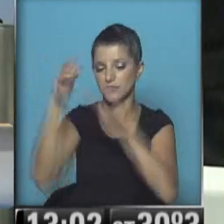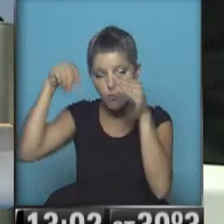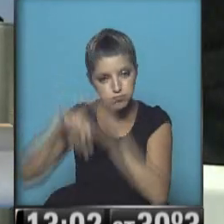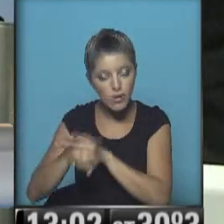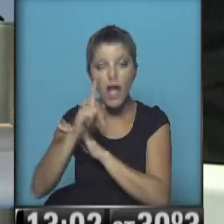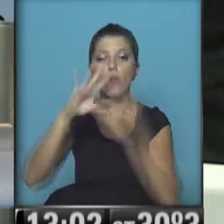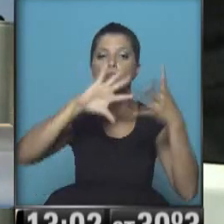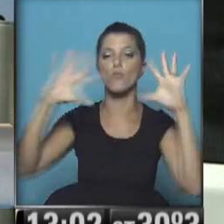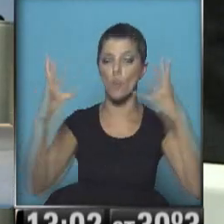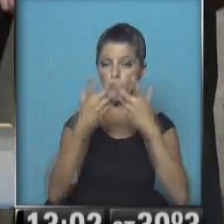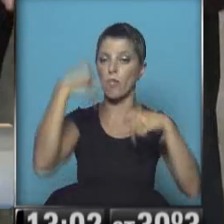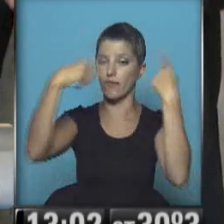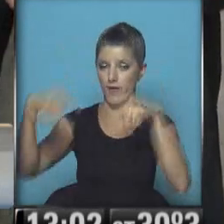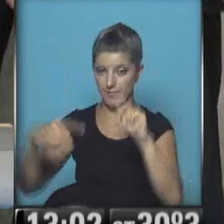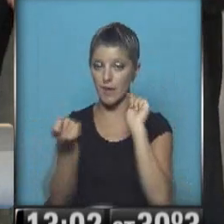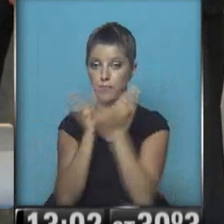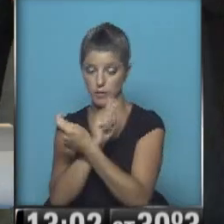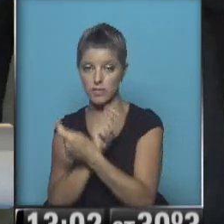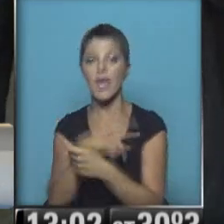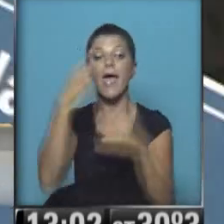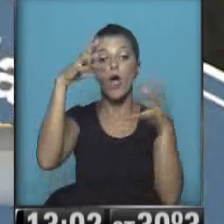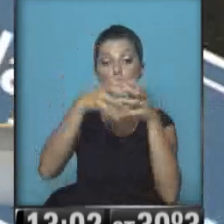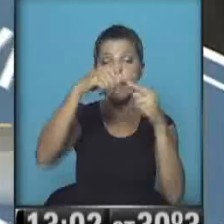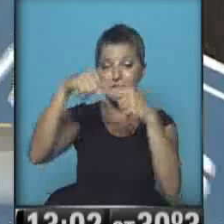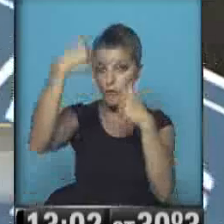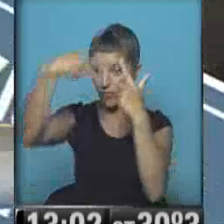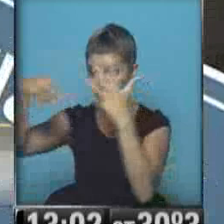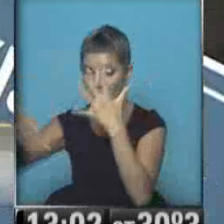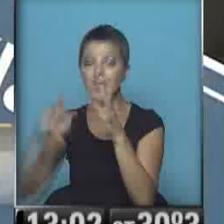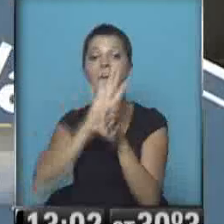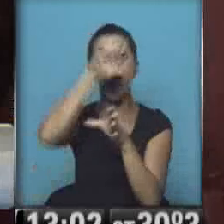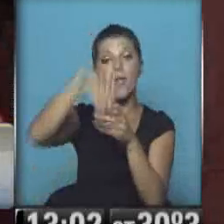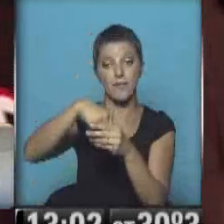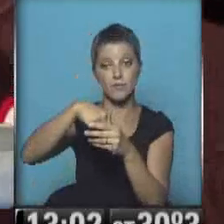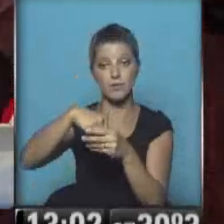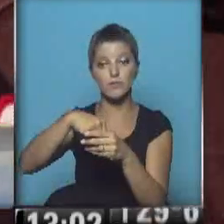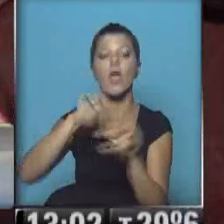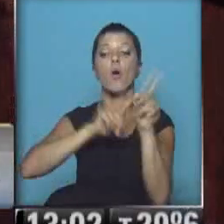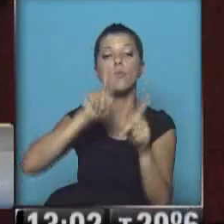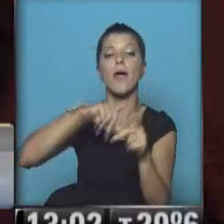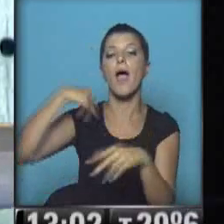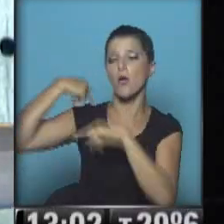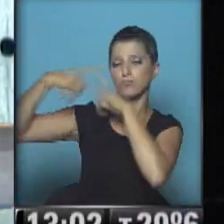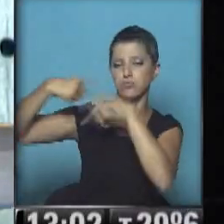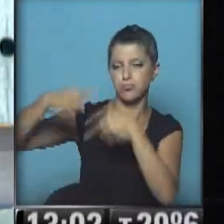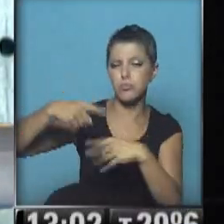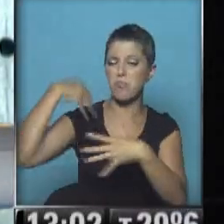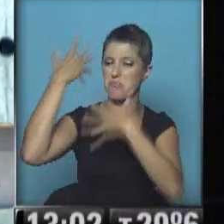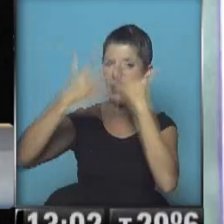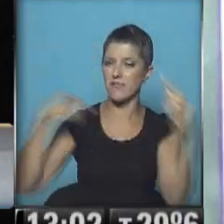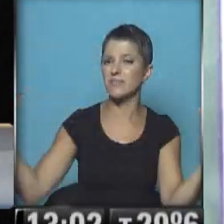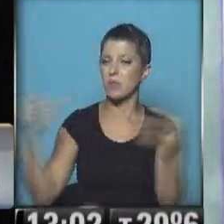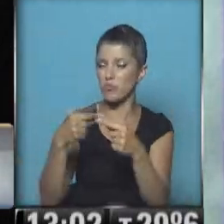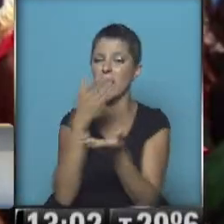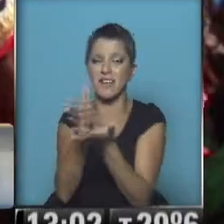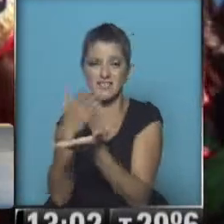complejo y variado. Una gran cantidad de estos partidos contienen agrupaciones o grupúsculos de tradición violenta, antisemitas, xenófobos,